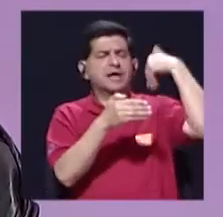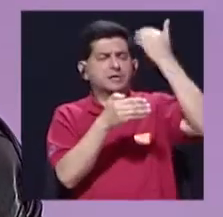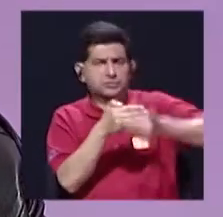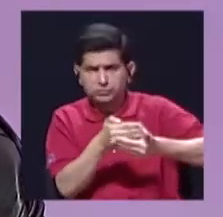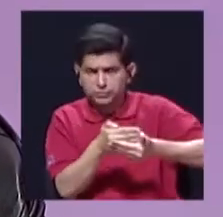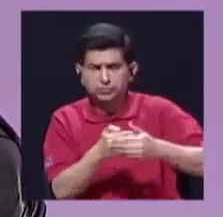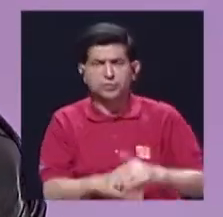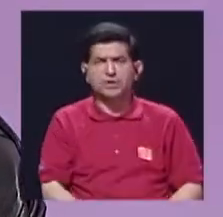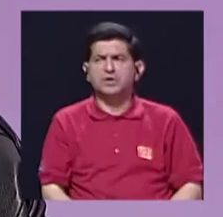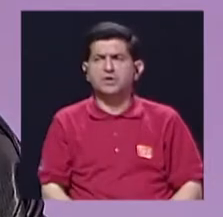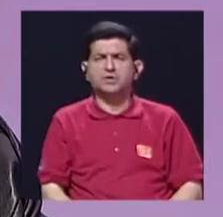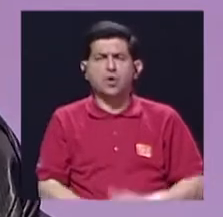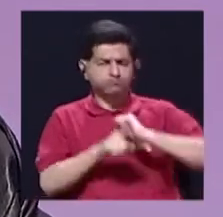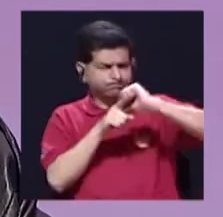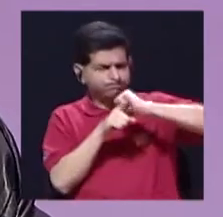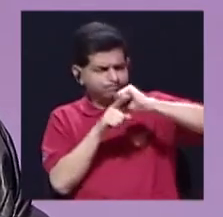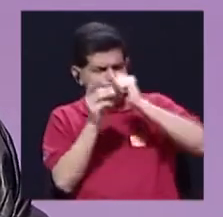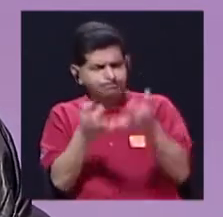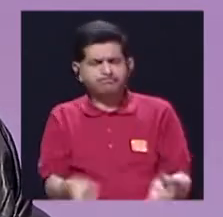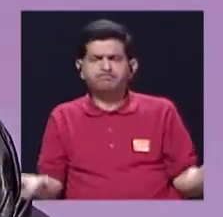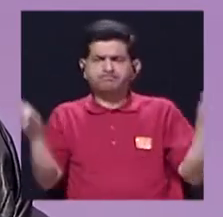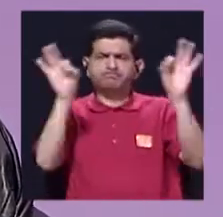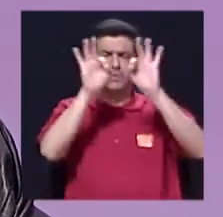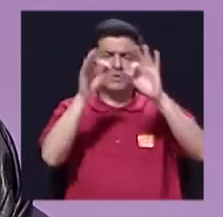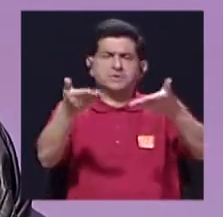una gran capacitación que